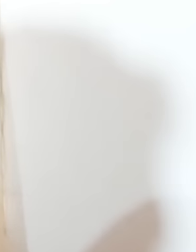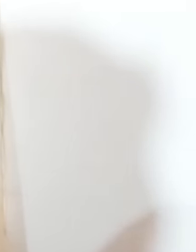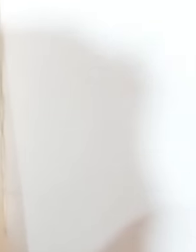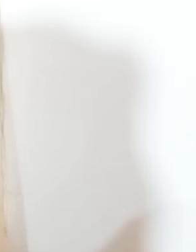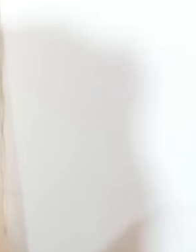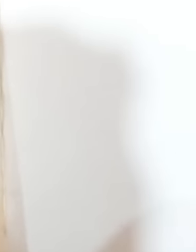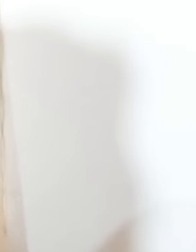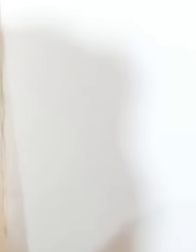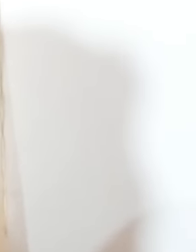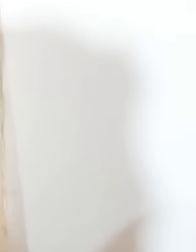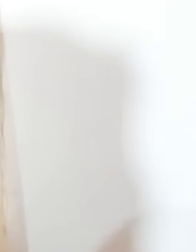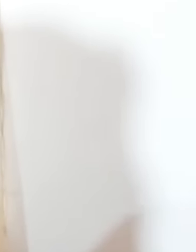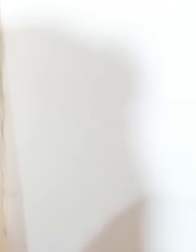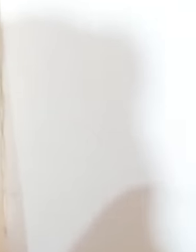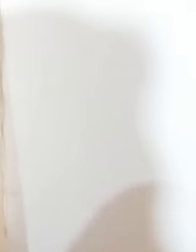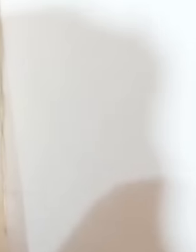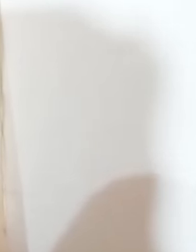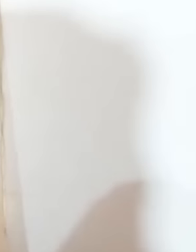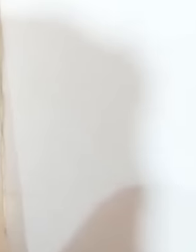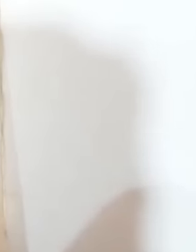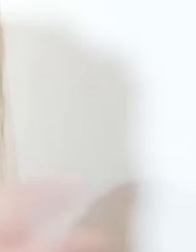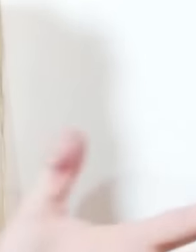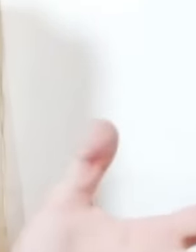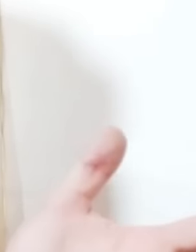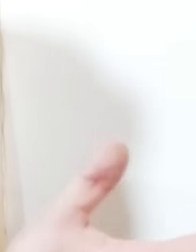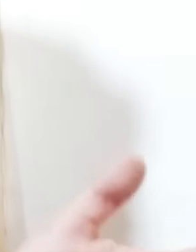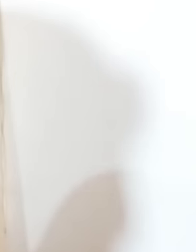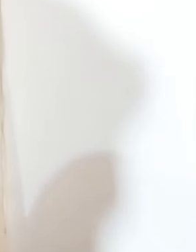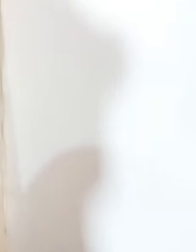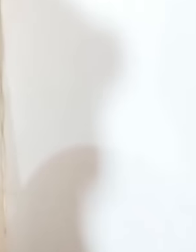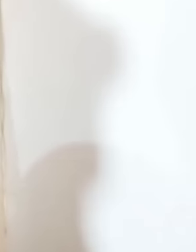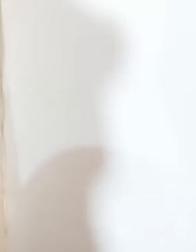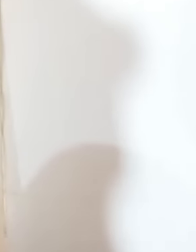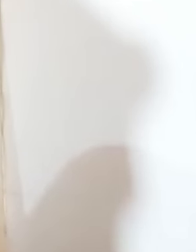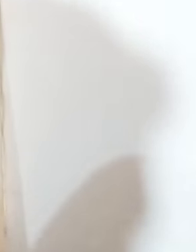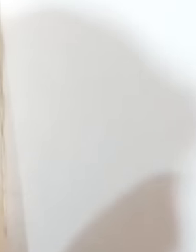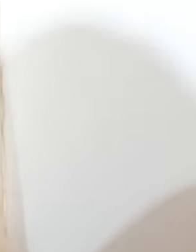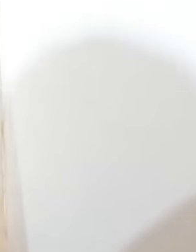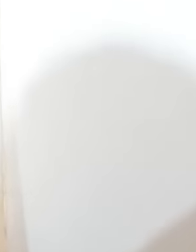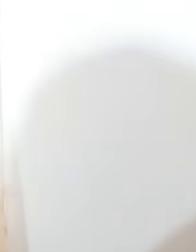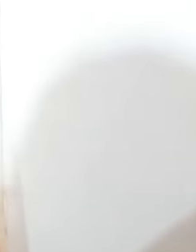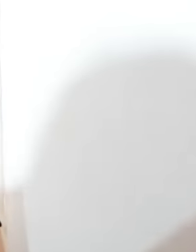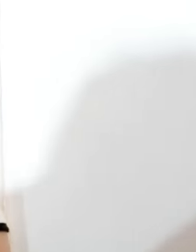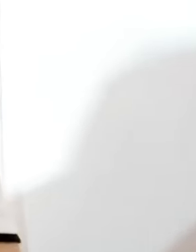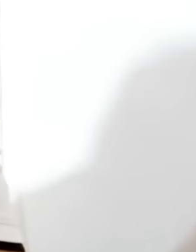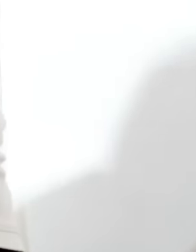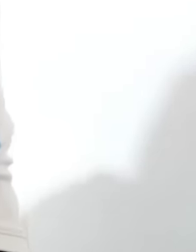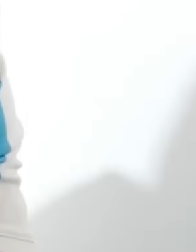bastante picantes y siempre tratan de comprometer, pero no pueden. Nos vemos en la próxima, si los quieren mucho, chao.